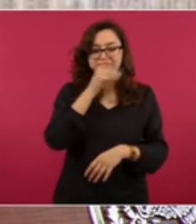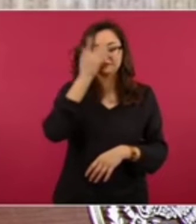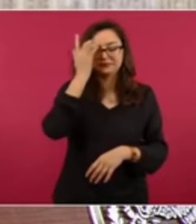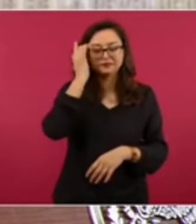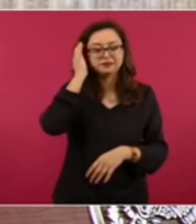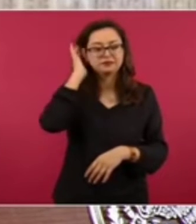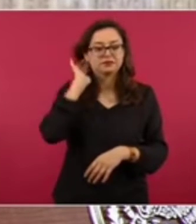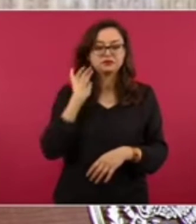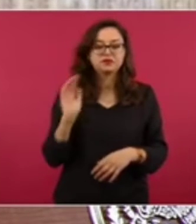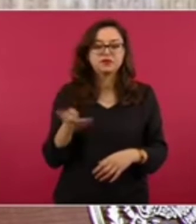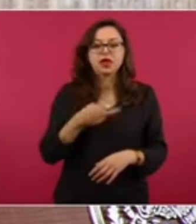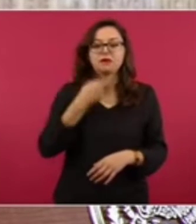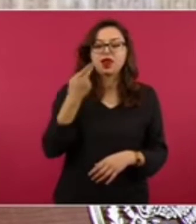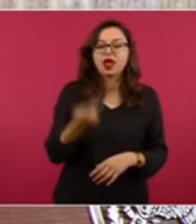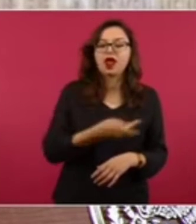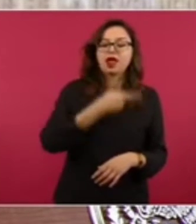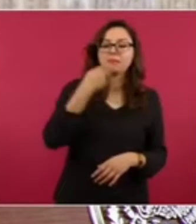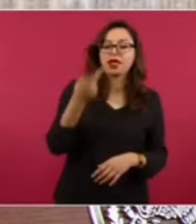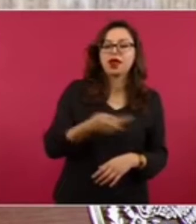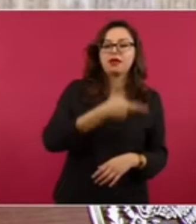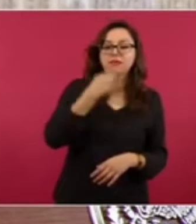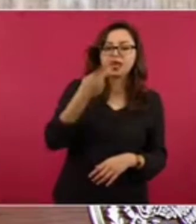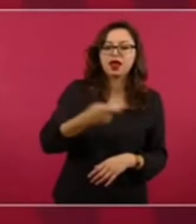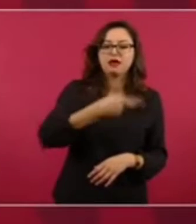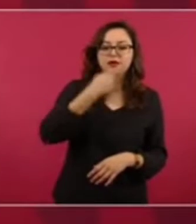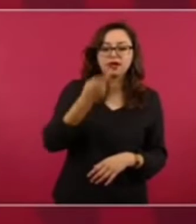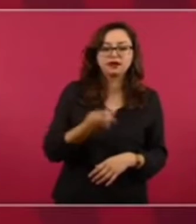Era pura demagogia,